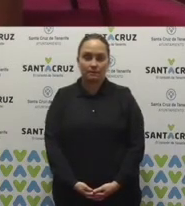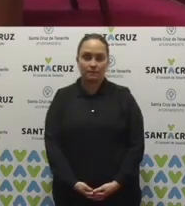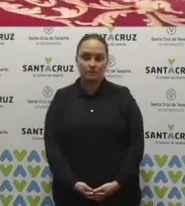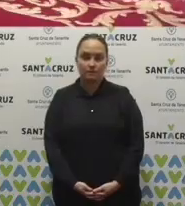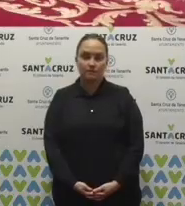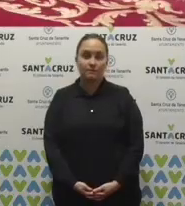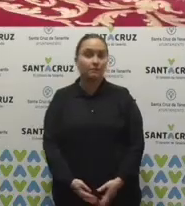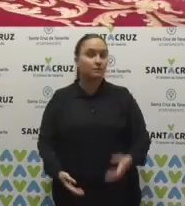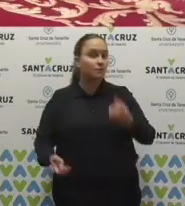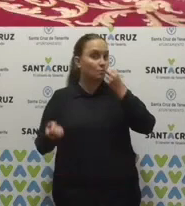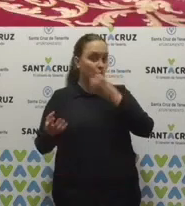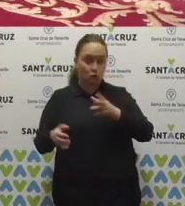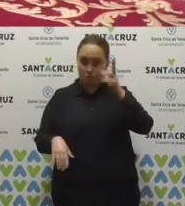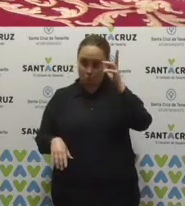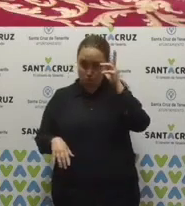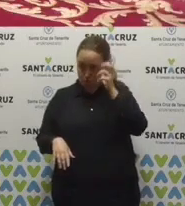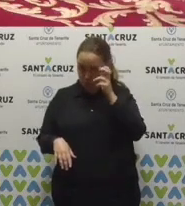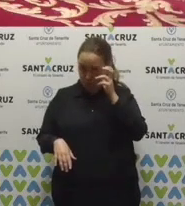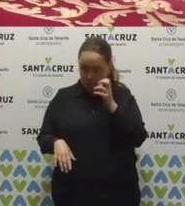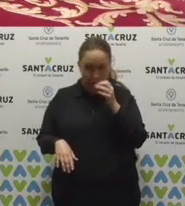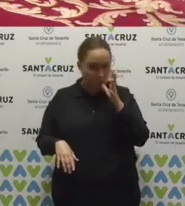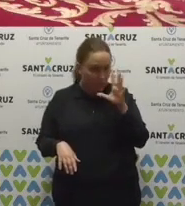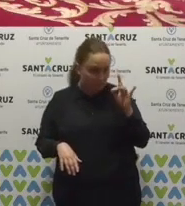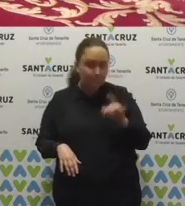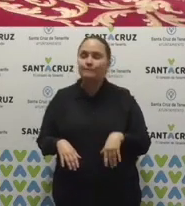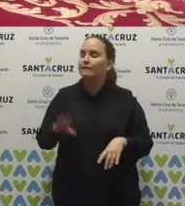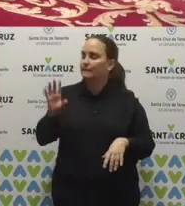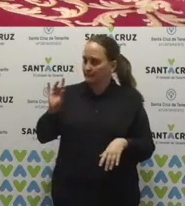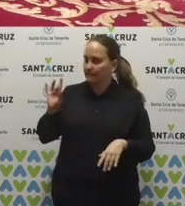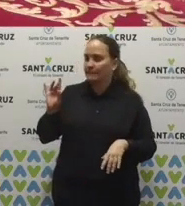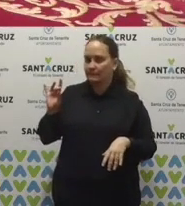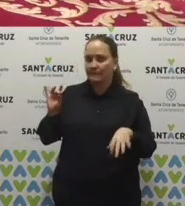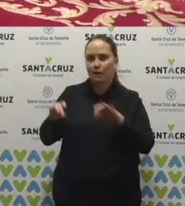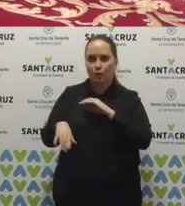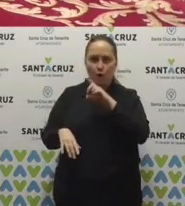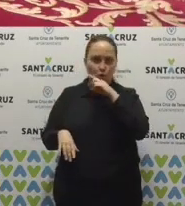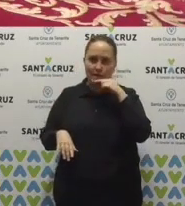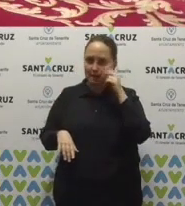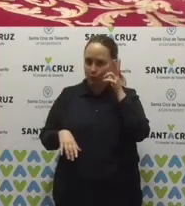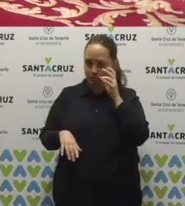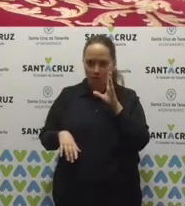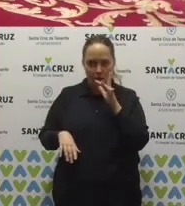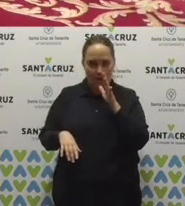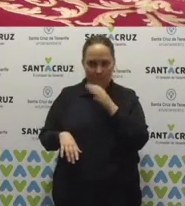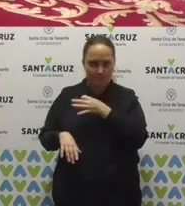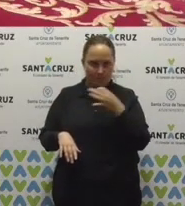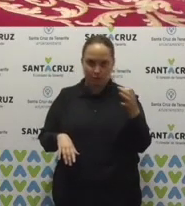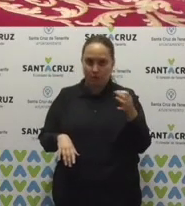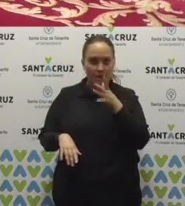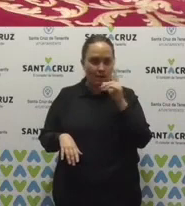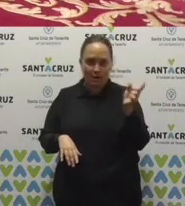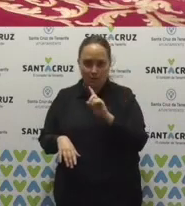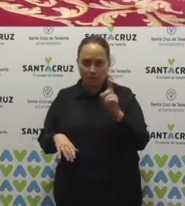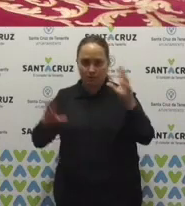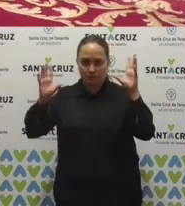bueno me escucha doña dolores le escuchamos perfectamente no ahora no